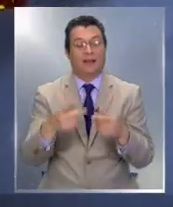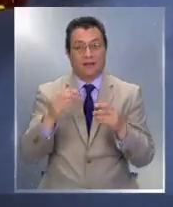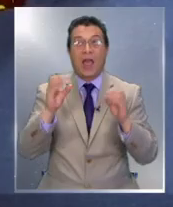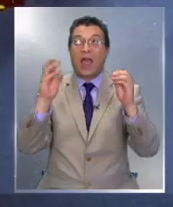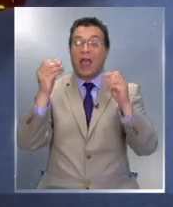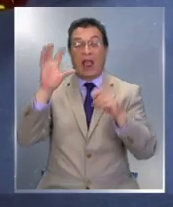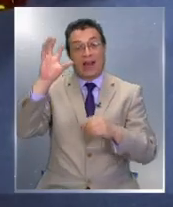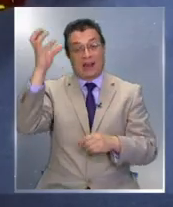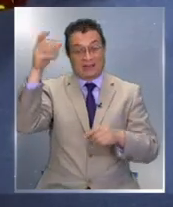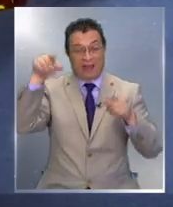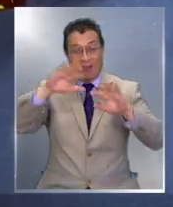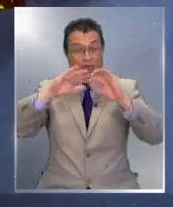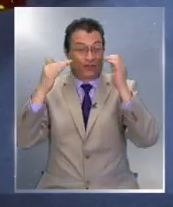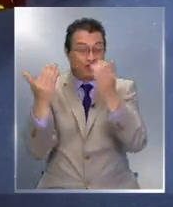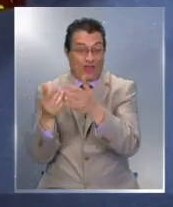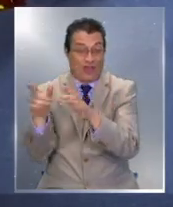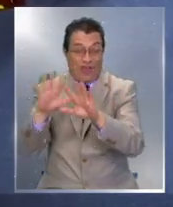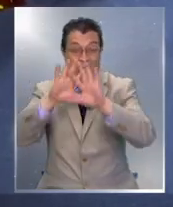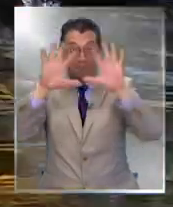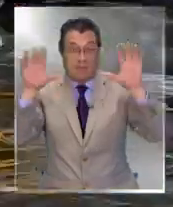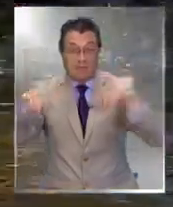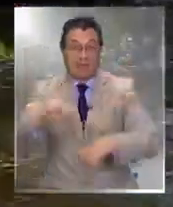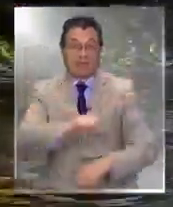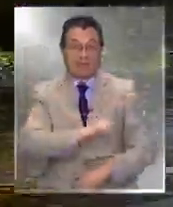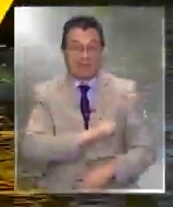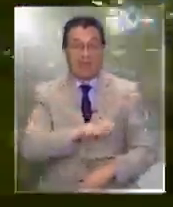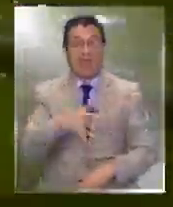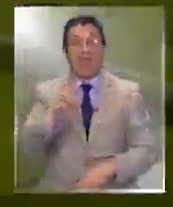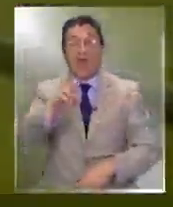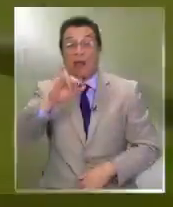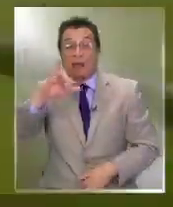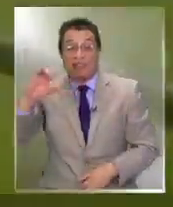ambiental de Santiago, que está generando una recuperación del río.